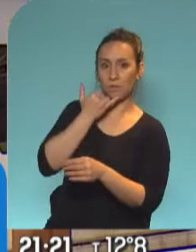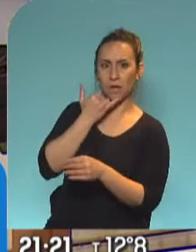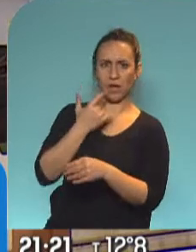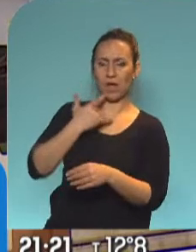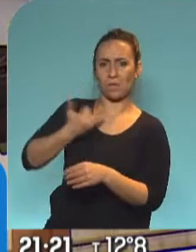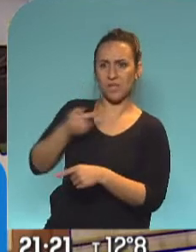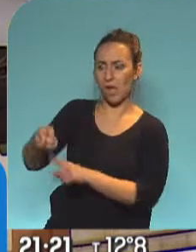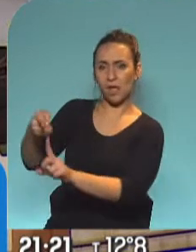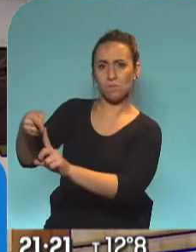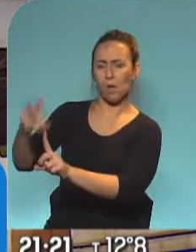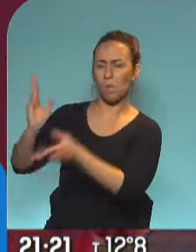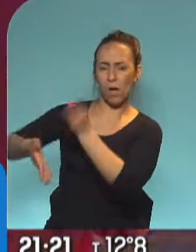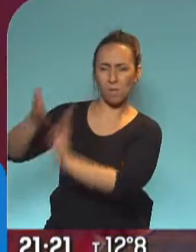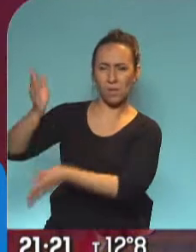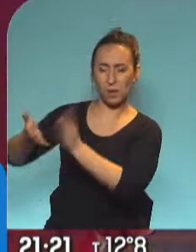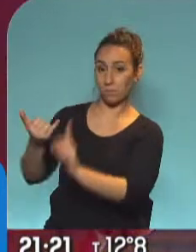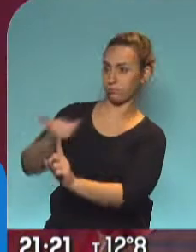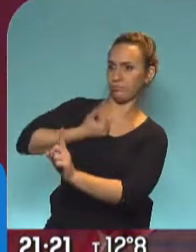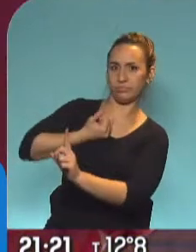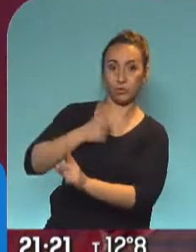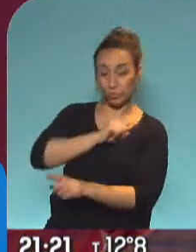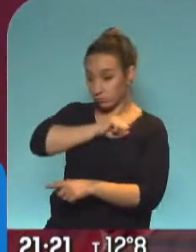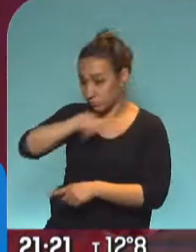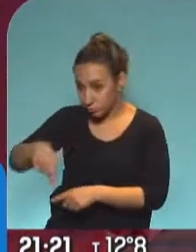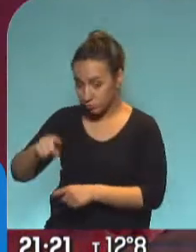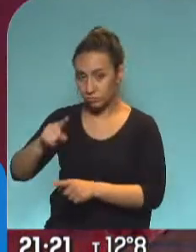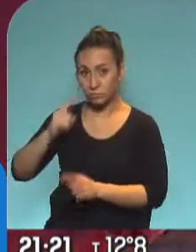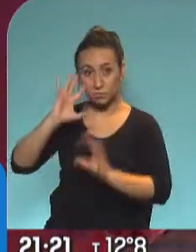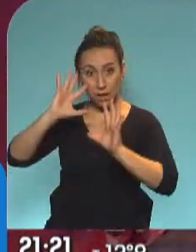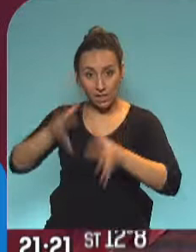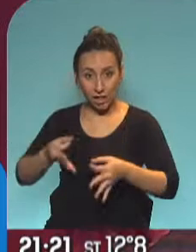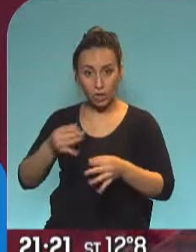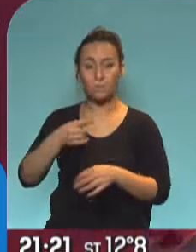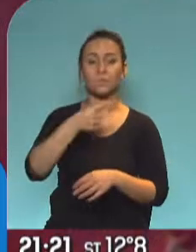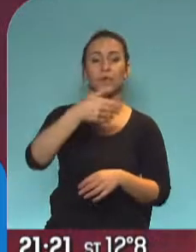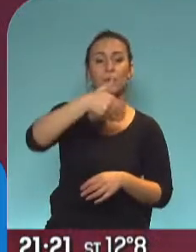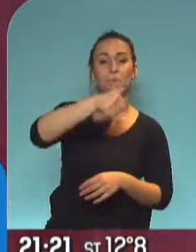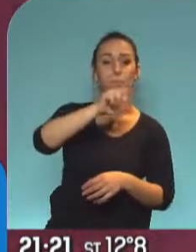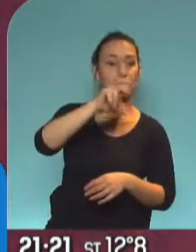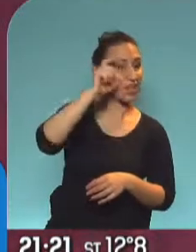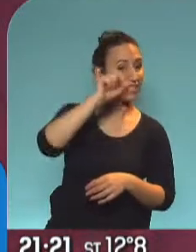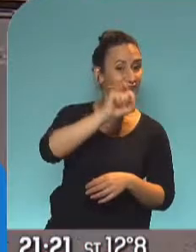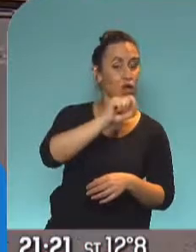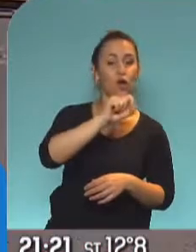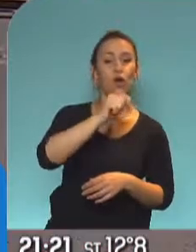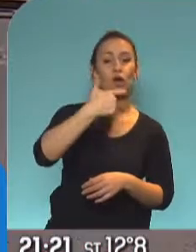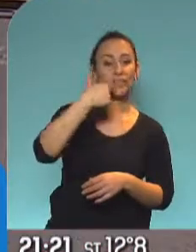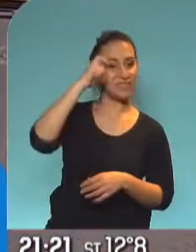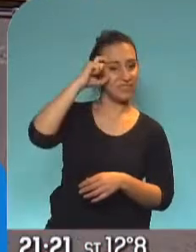agrediendo. Cuando vengo acá y después de todo lo que pasó, nos enteramos que Marcelo Siminek,